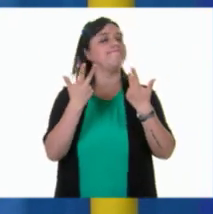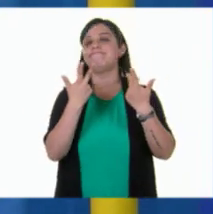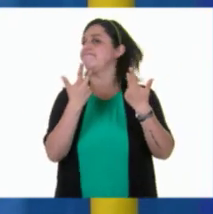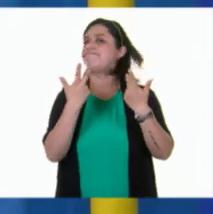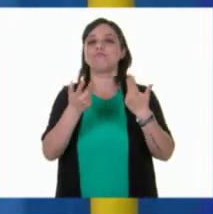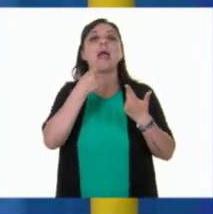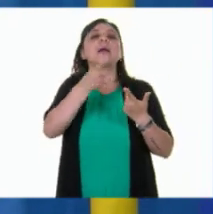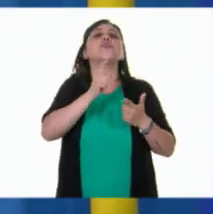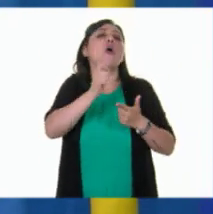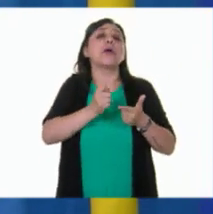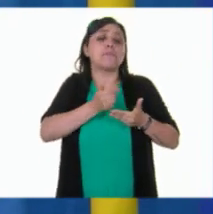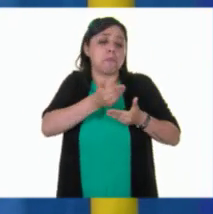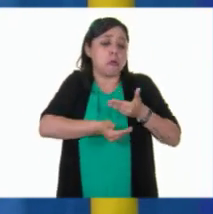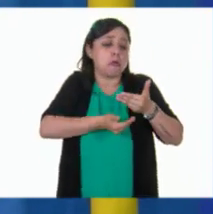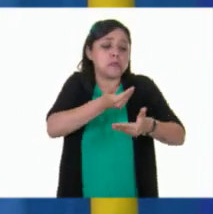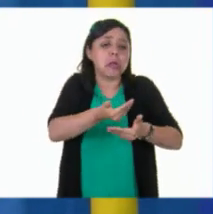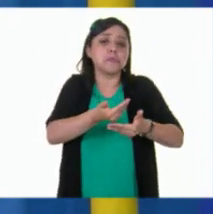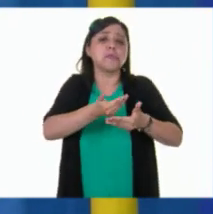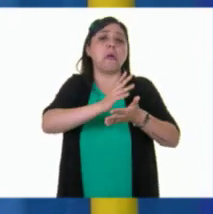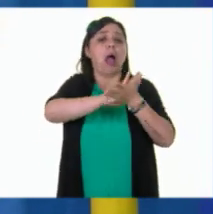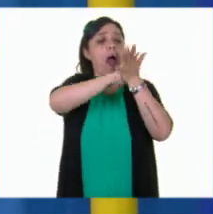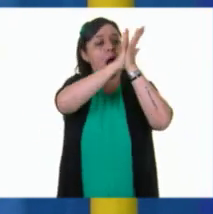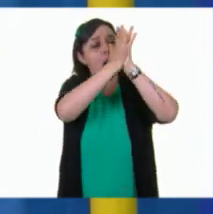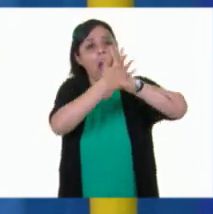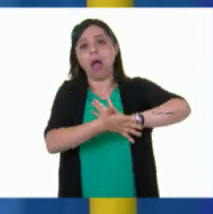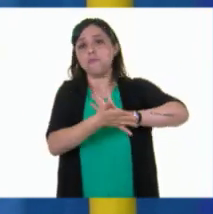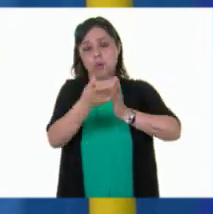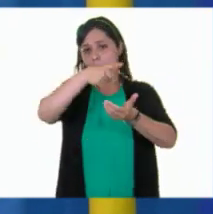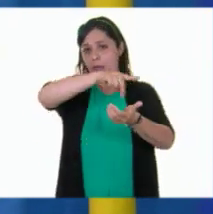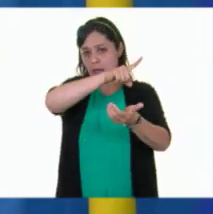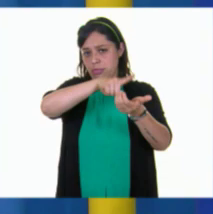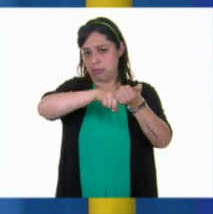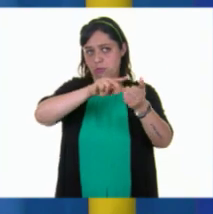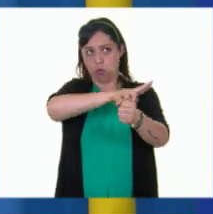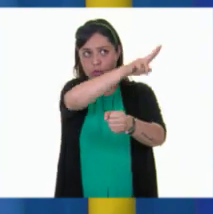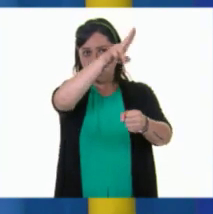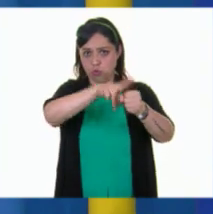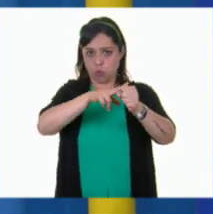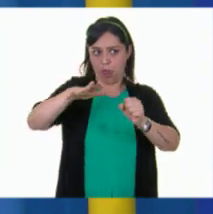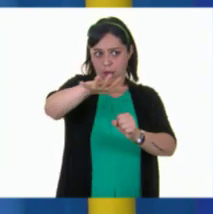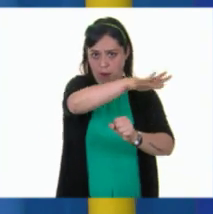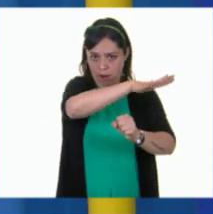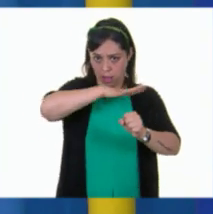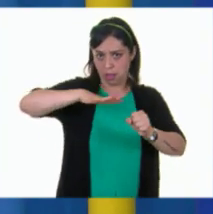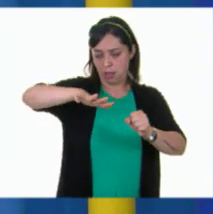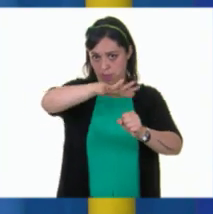proceso o a un cambio que se produce en la naturaleza, es decir, que no es provocado por la